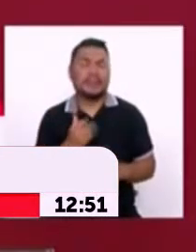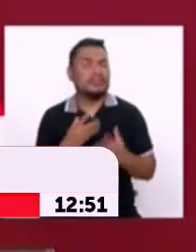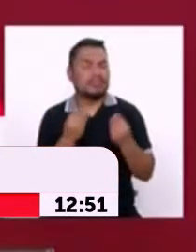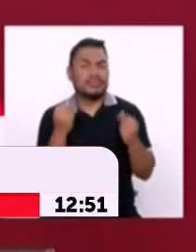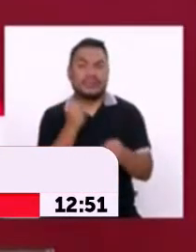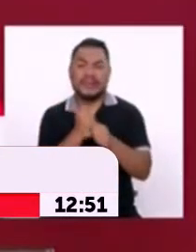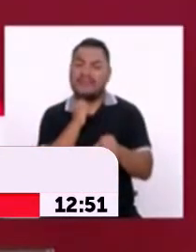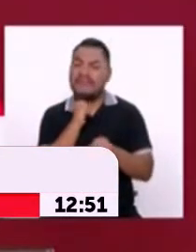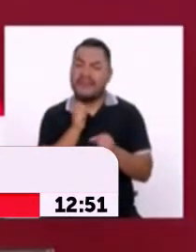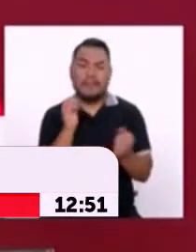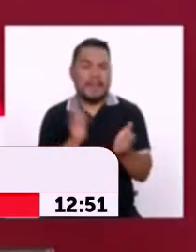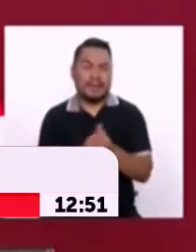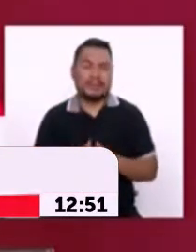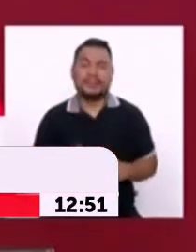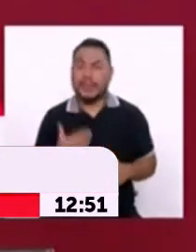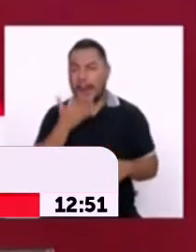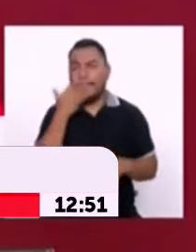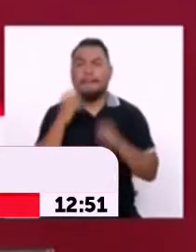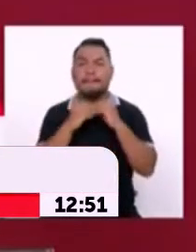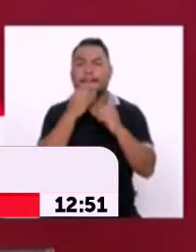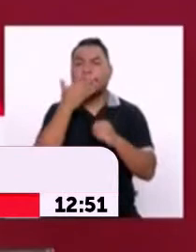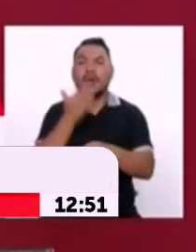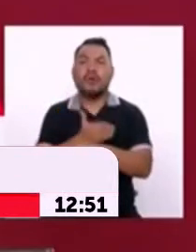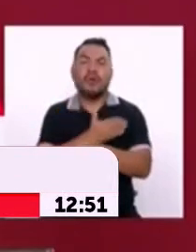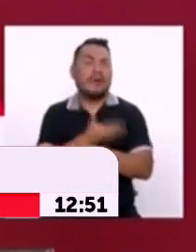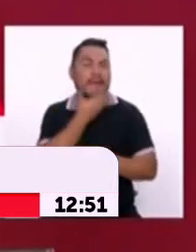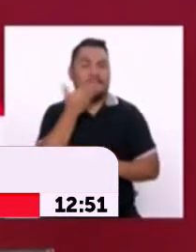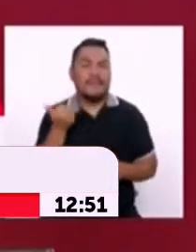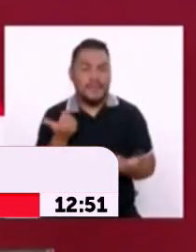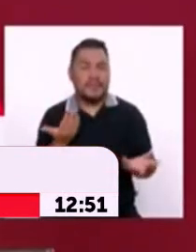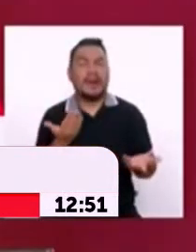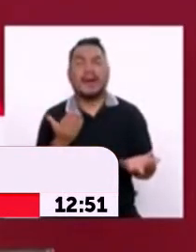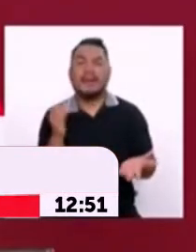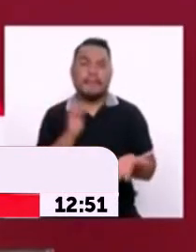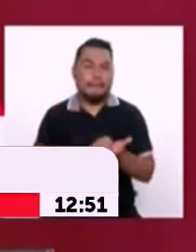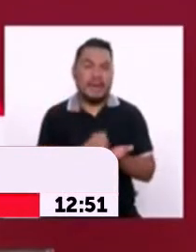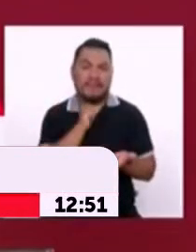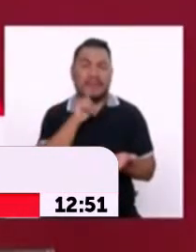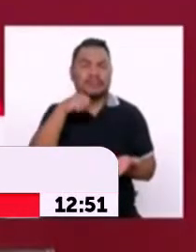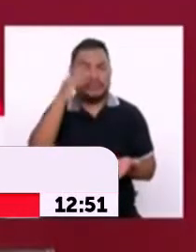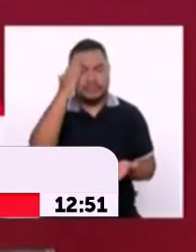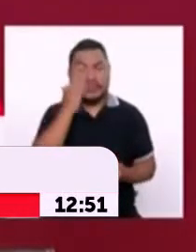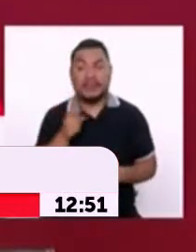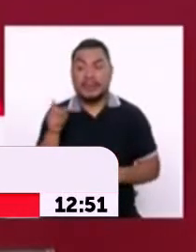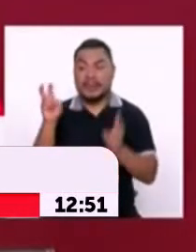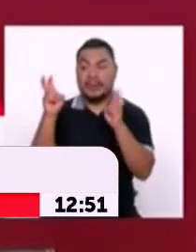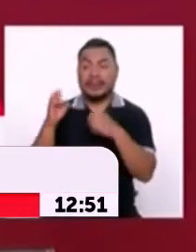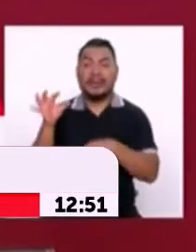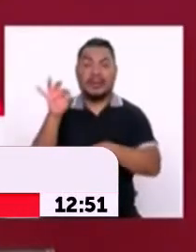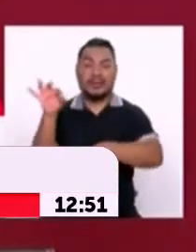hay mucho por hacer y hay mucho que mejorar. El tema del dengue nos duele